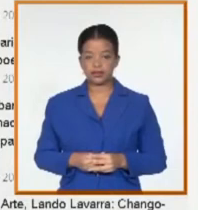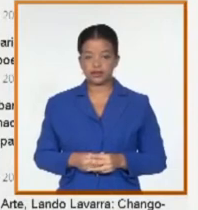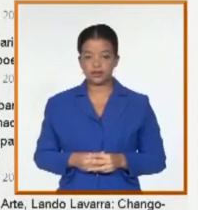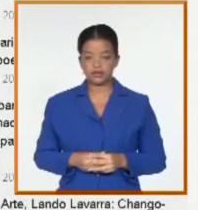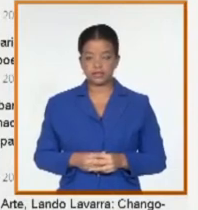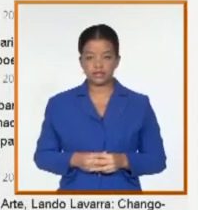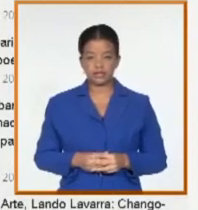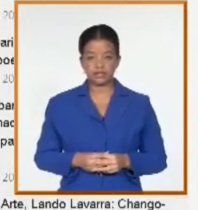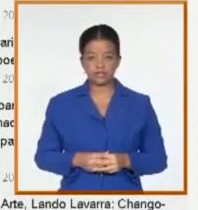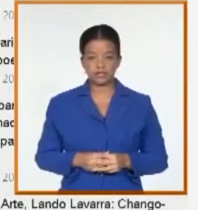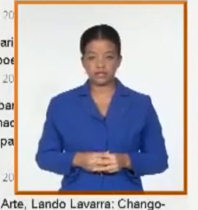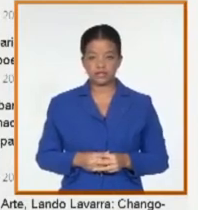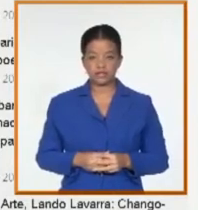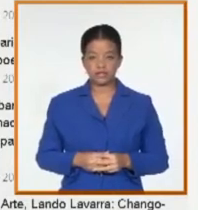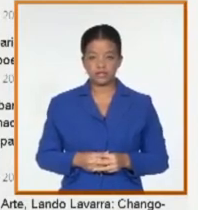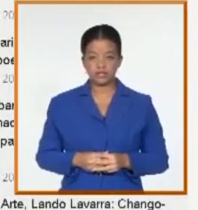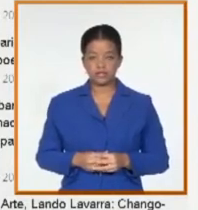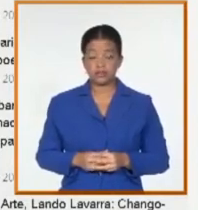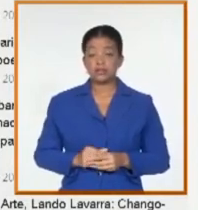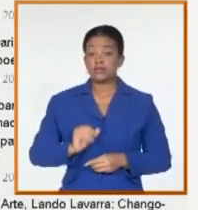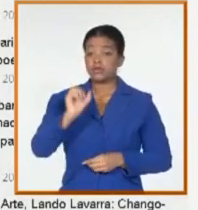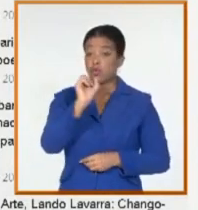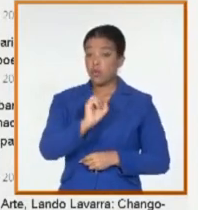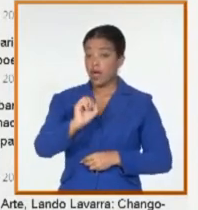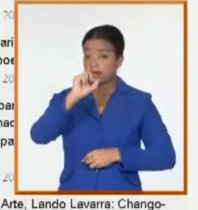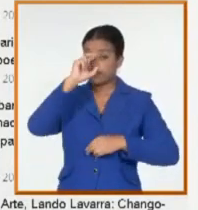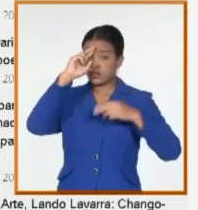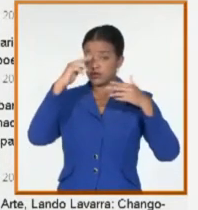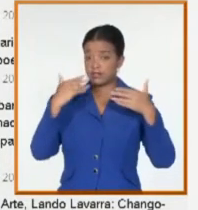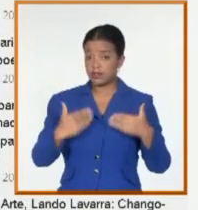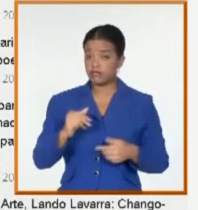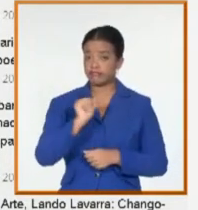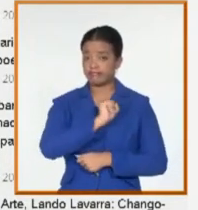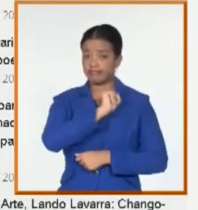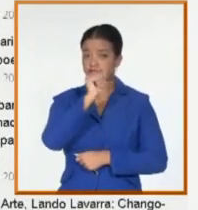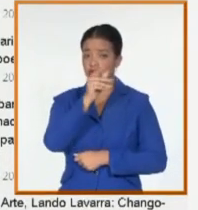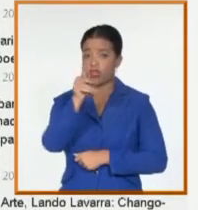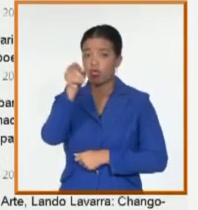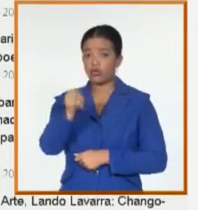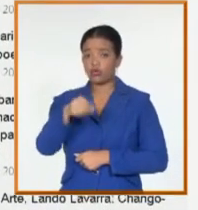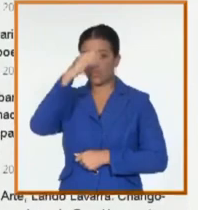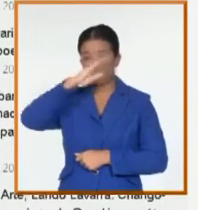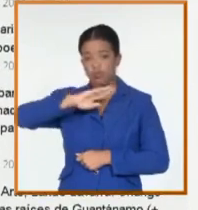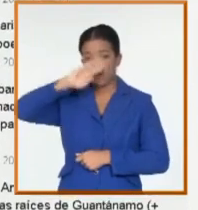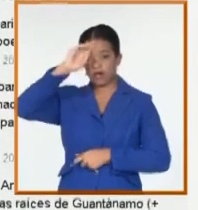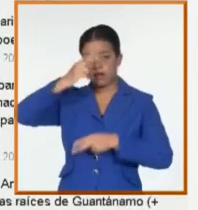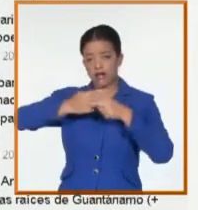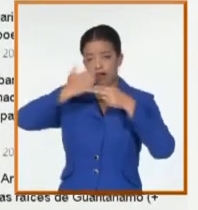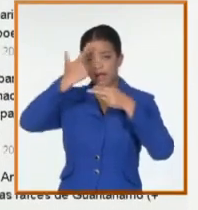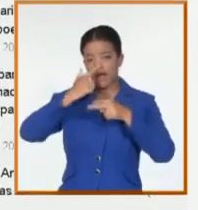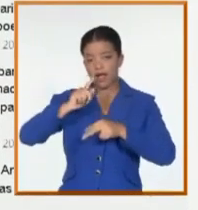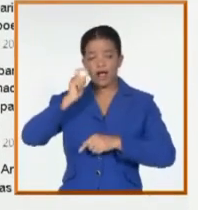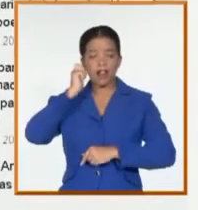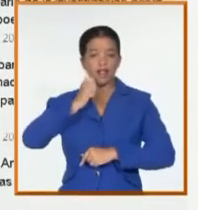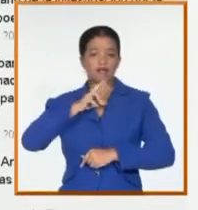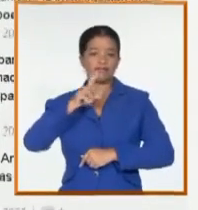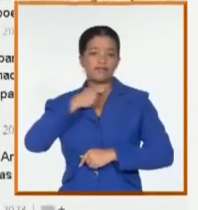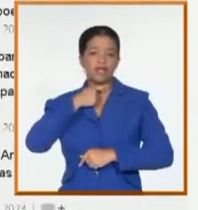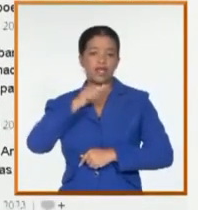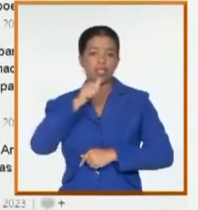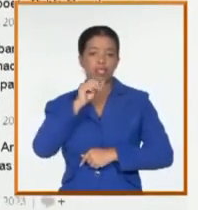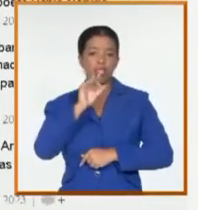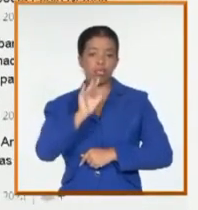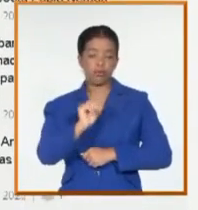premio la organización paramericana de la salud al doctor cubano Alfredo Darío Espinoza Brito según